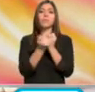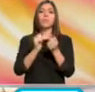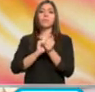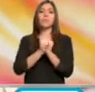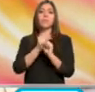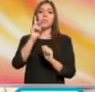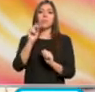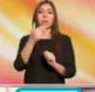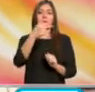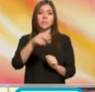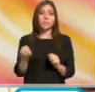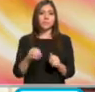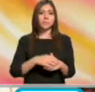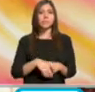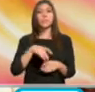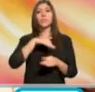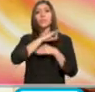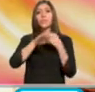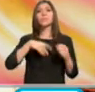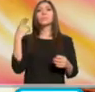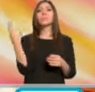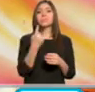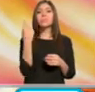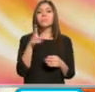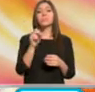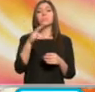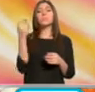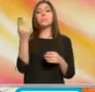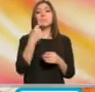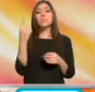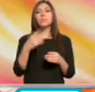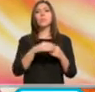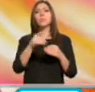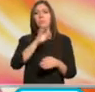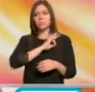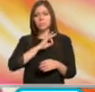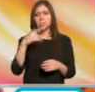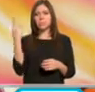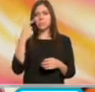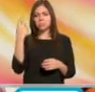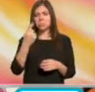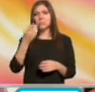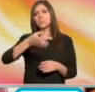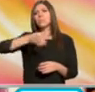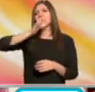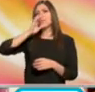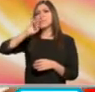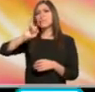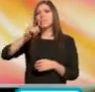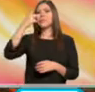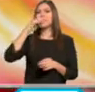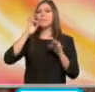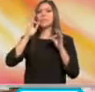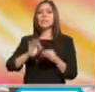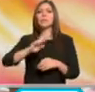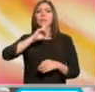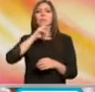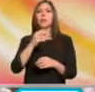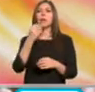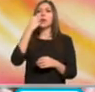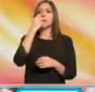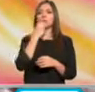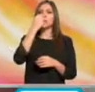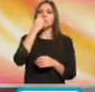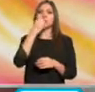sea, licuarlo, colarlo, todo eso. ¿Se puede consumir licuada? Sí se puede consumir, pero lo ideal es consumirla a